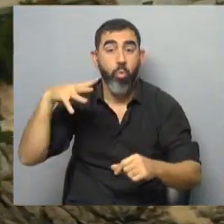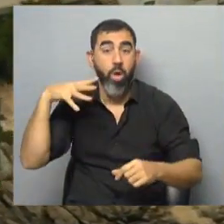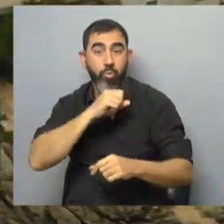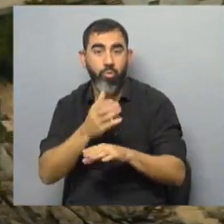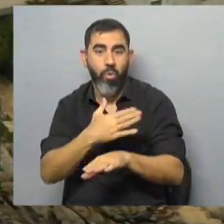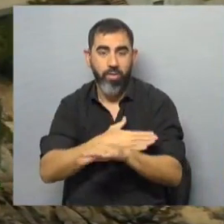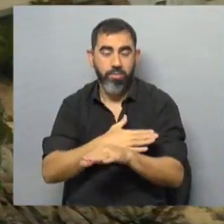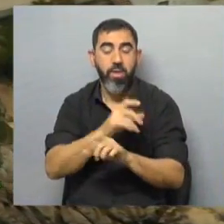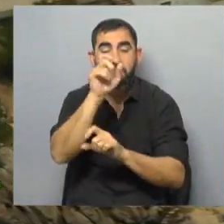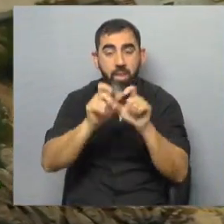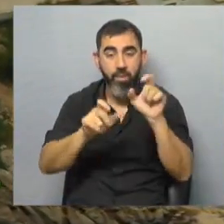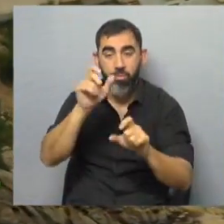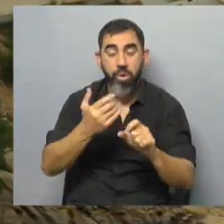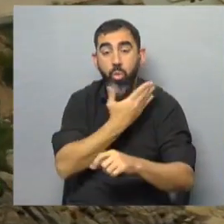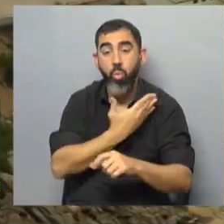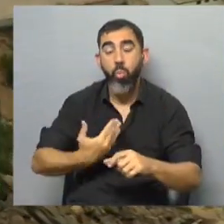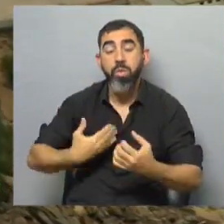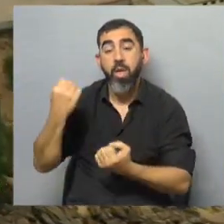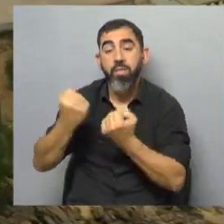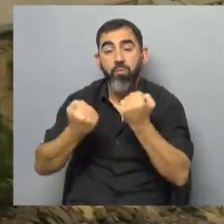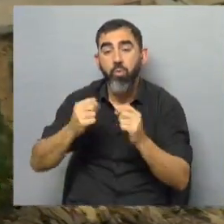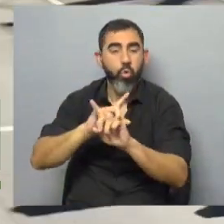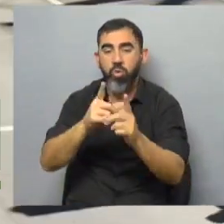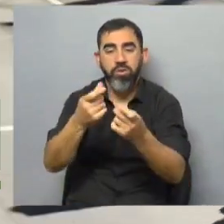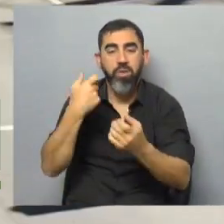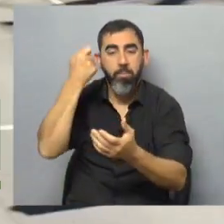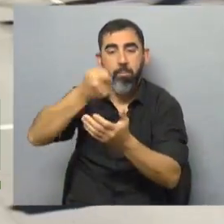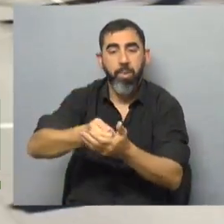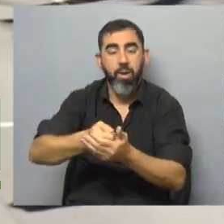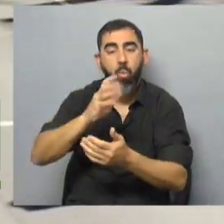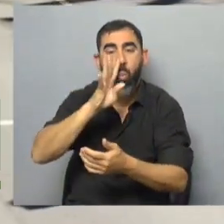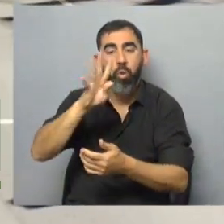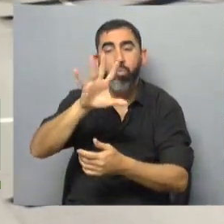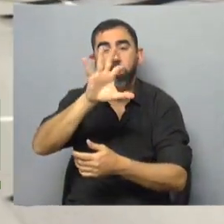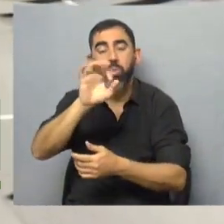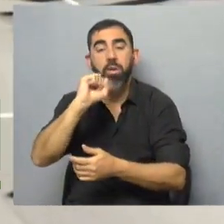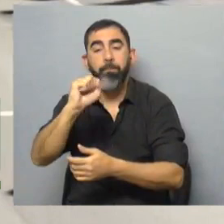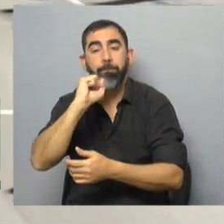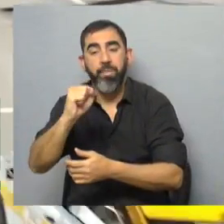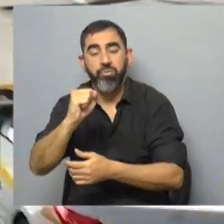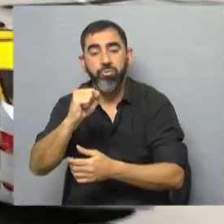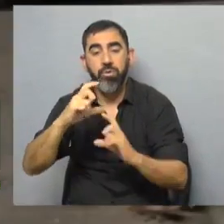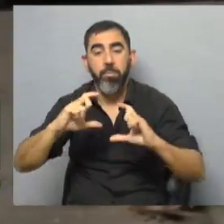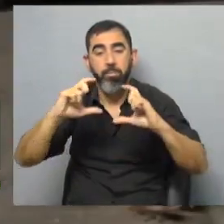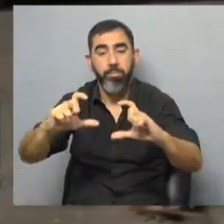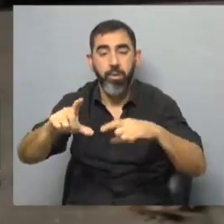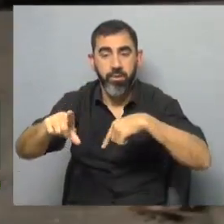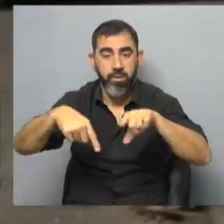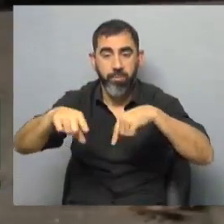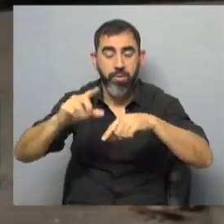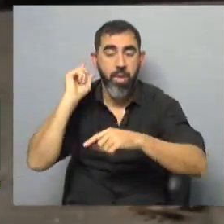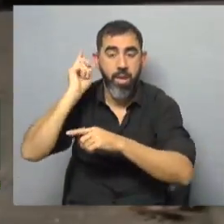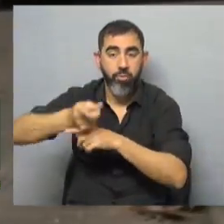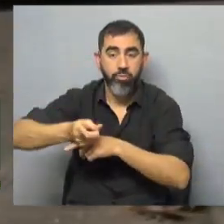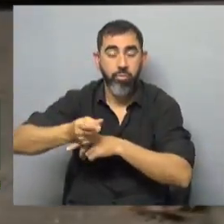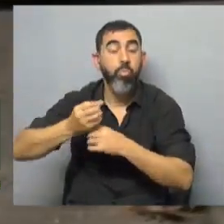De esta forma, las personas que son propietarias de vehículos no tendrán que abonar los 4.050 pesos que cuesta el trámite. La decisión se